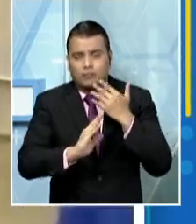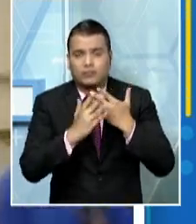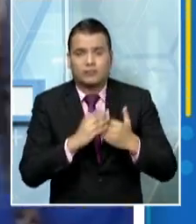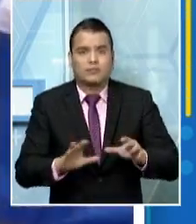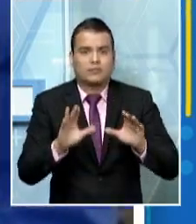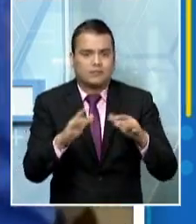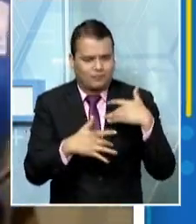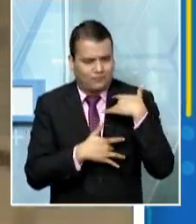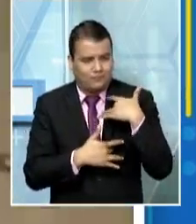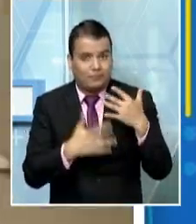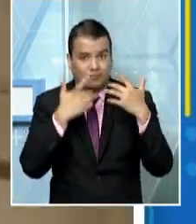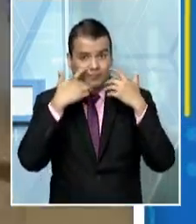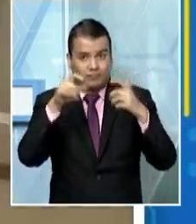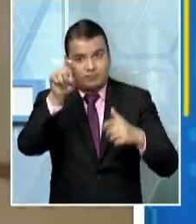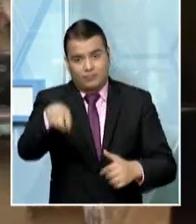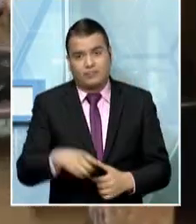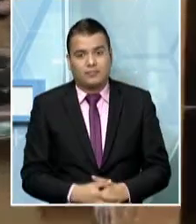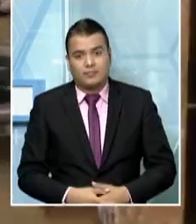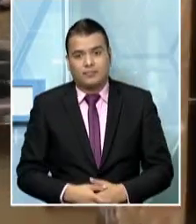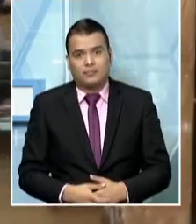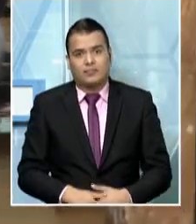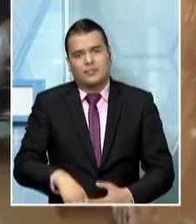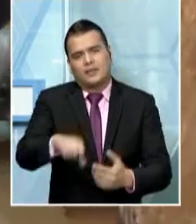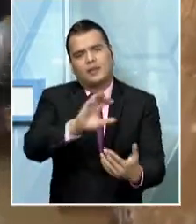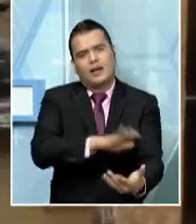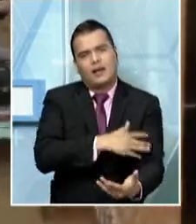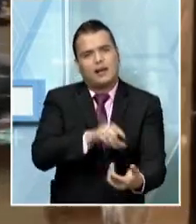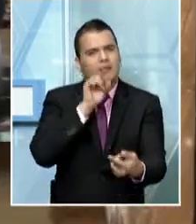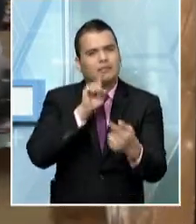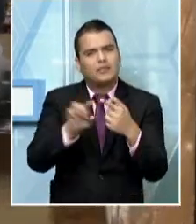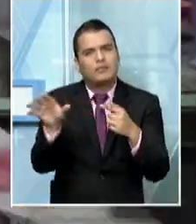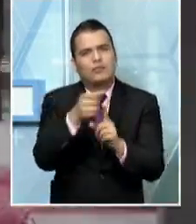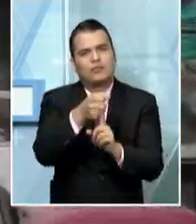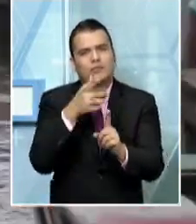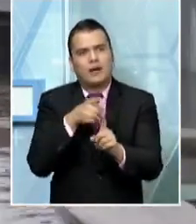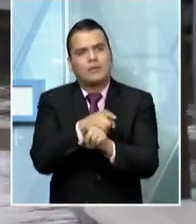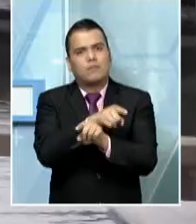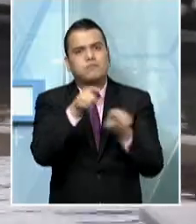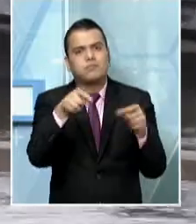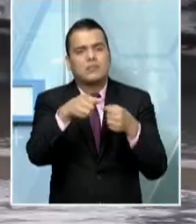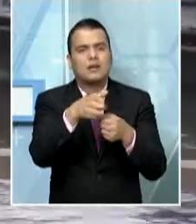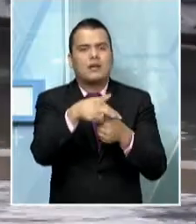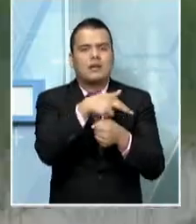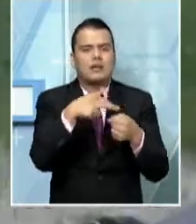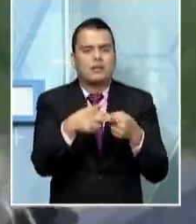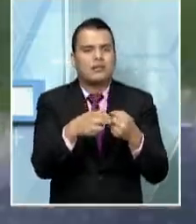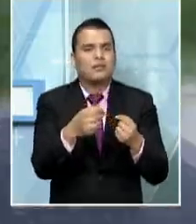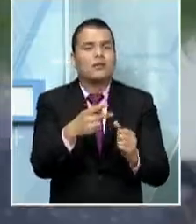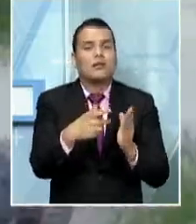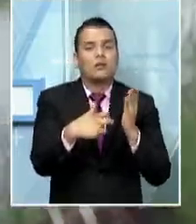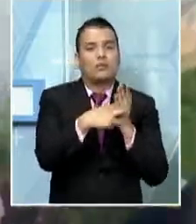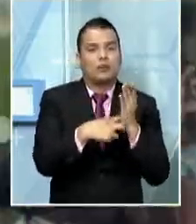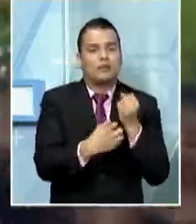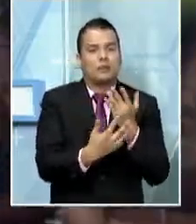un acto de generosidad. Un Canto por las Regiones dispondrá de 2.300 boletas para que las personas